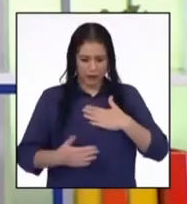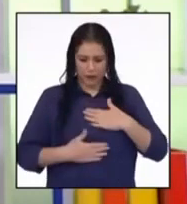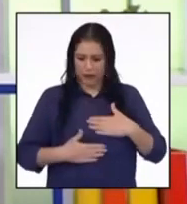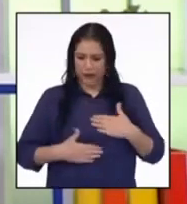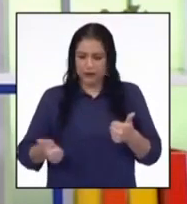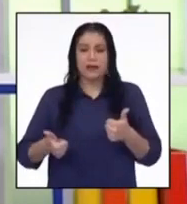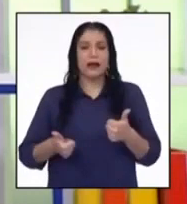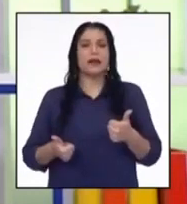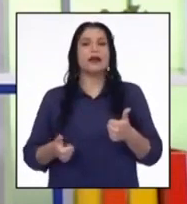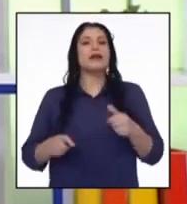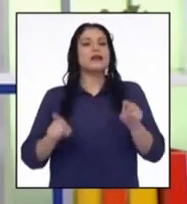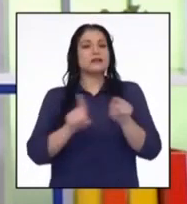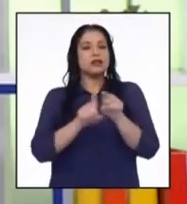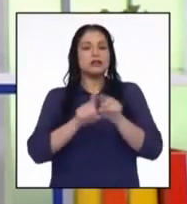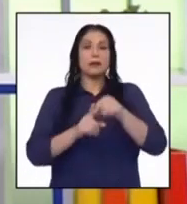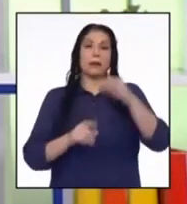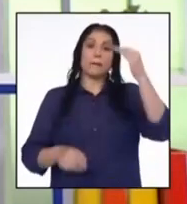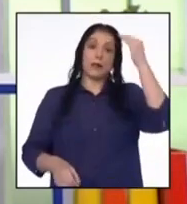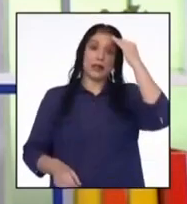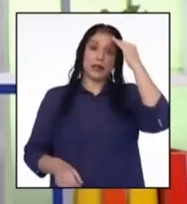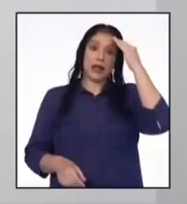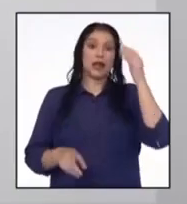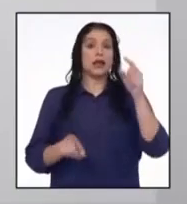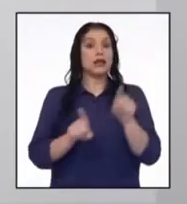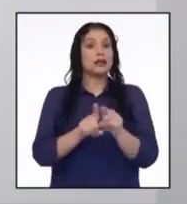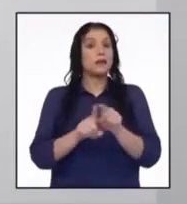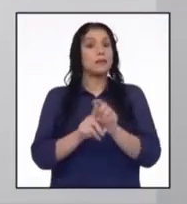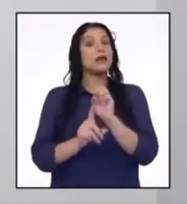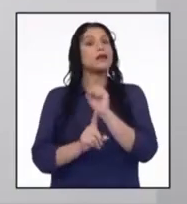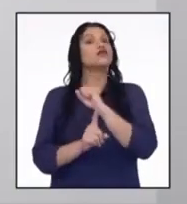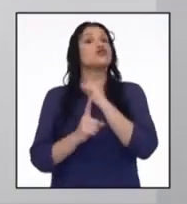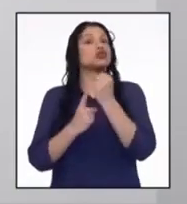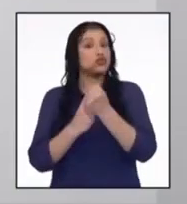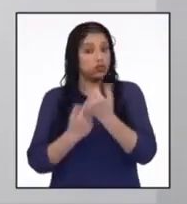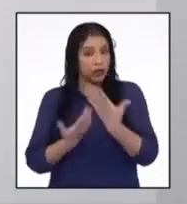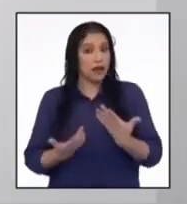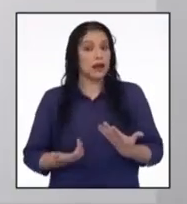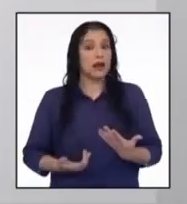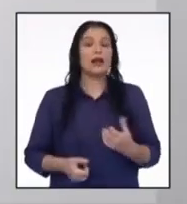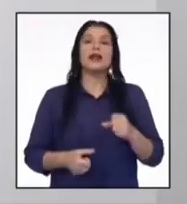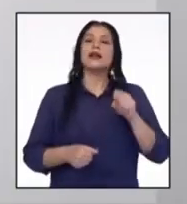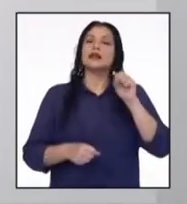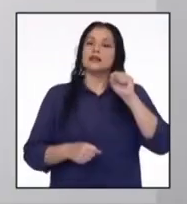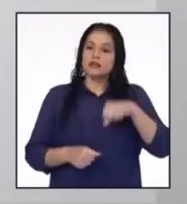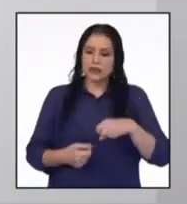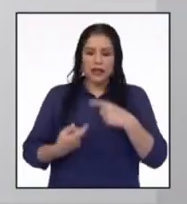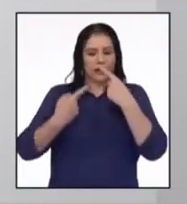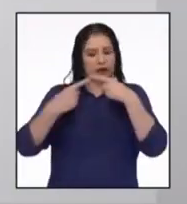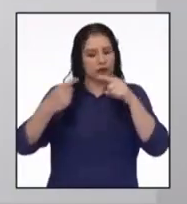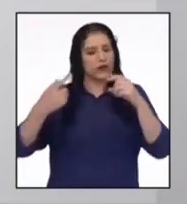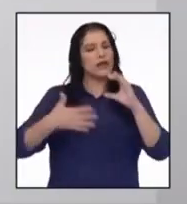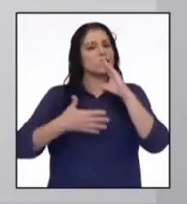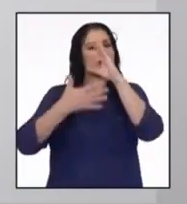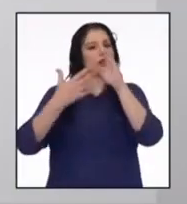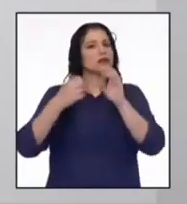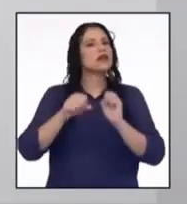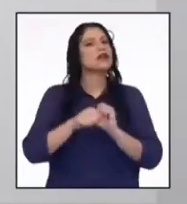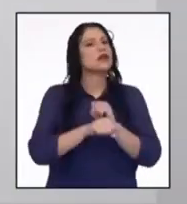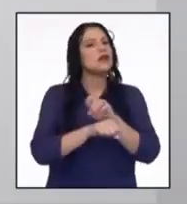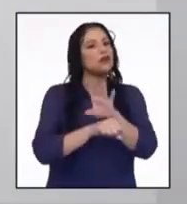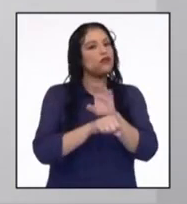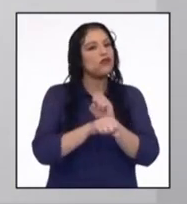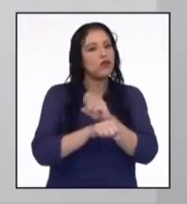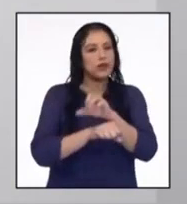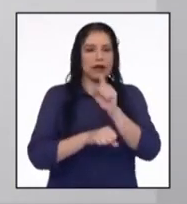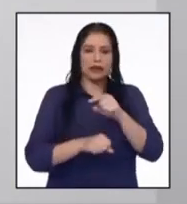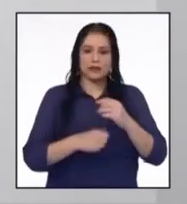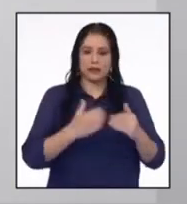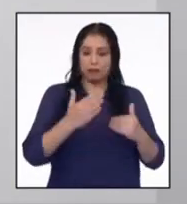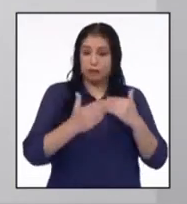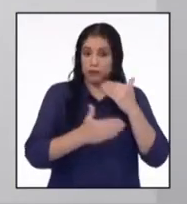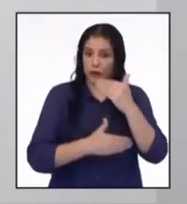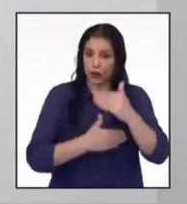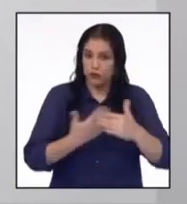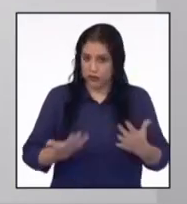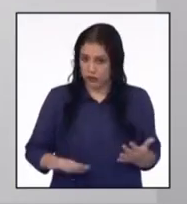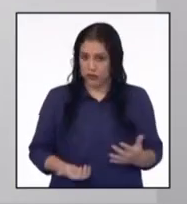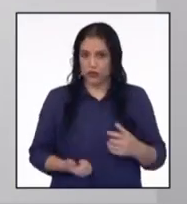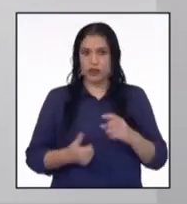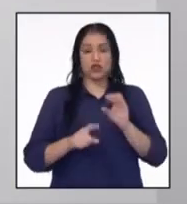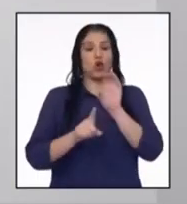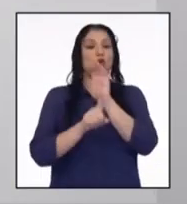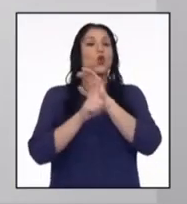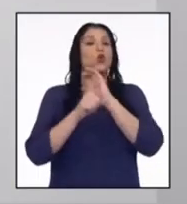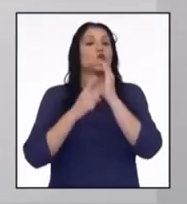físico, sino también con el mental y social. Sí, y hay varios factores que influyen en este proceso, que